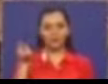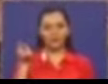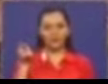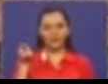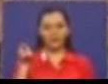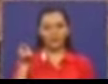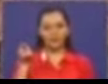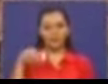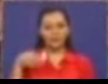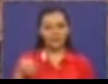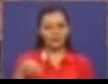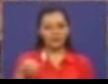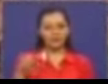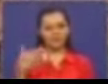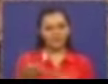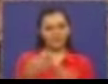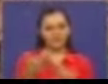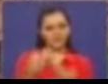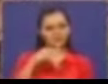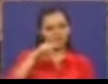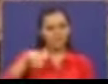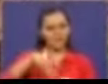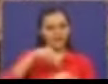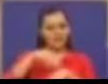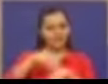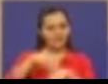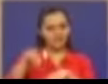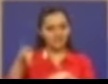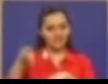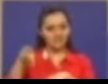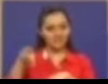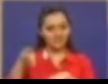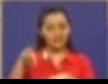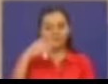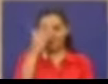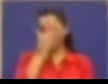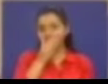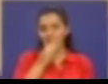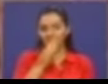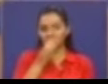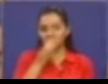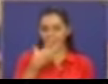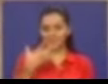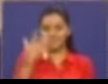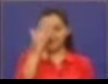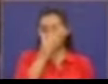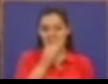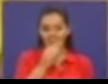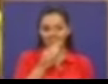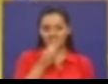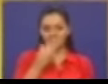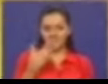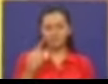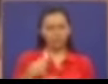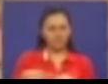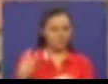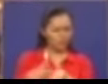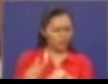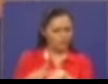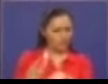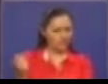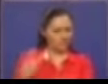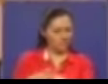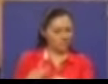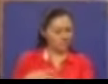instalaciones pesqueras, de facilidades pesqueras, Manaba. Ejemplo de lo guapas que son las manabitas, pero también de lo fregadas que son las